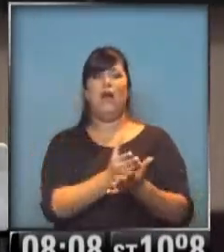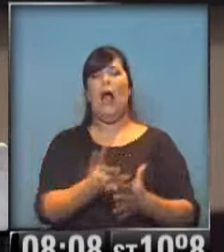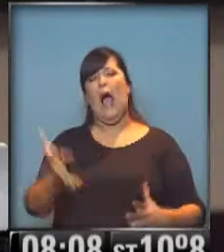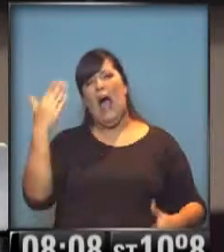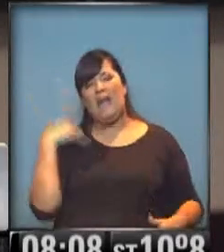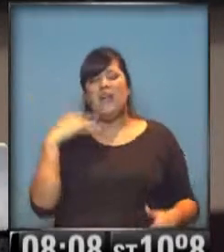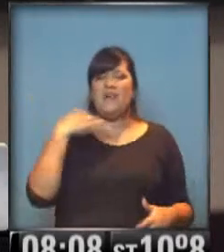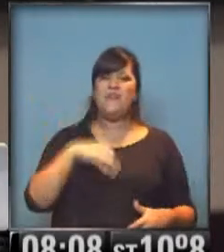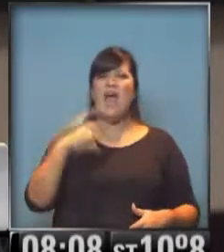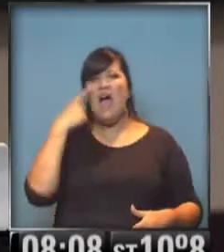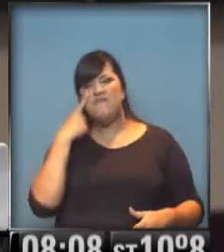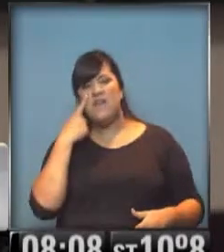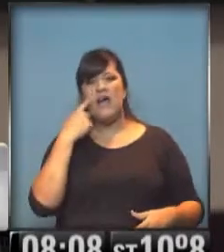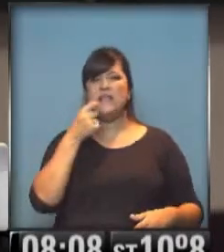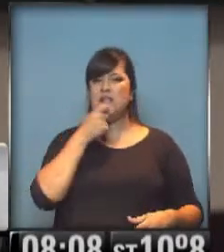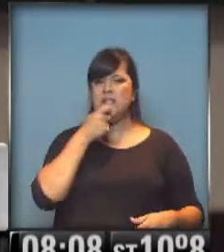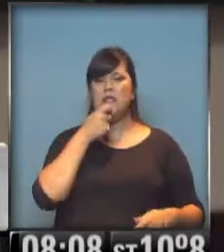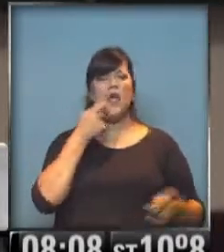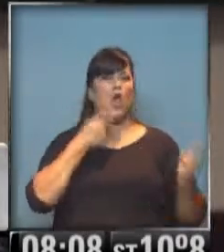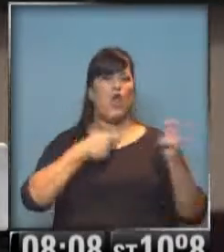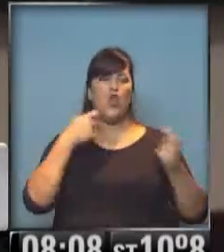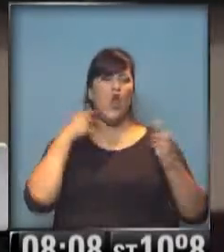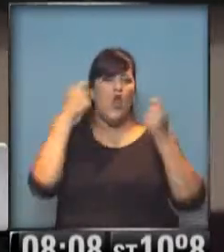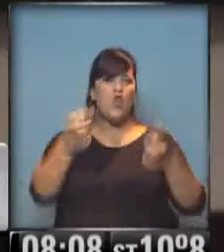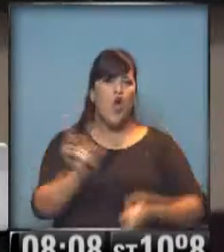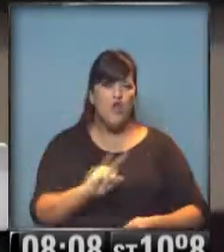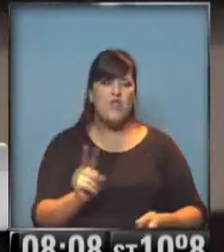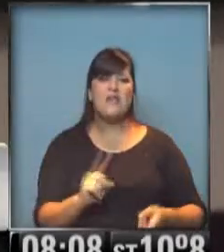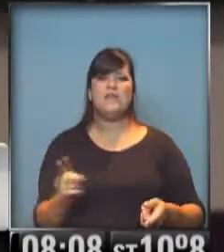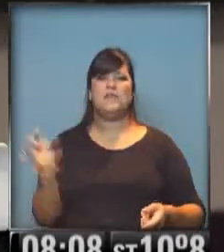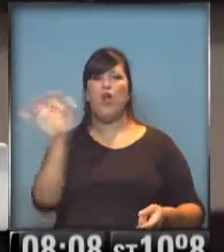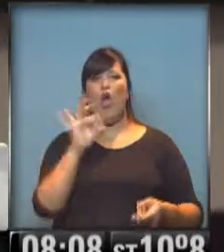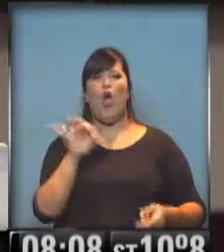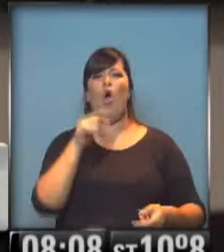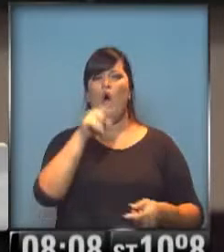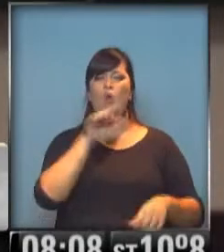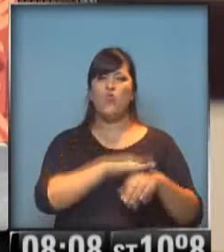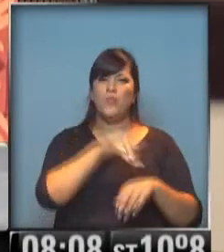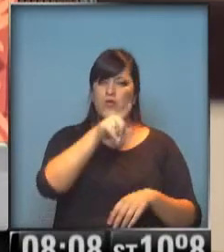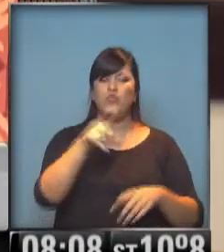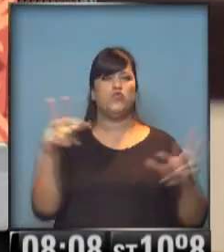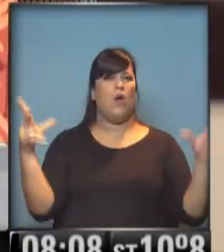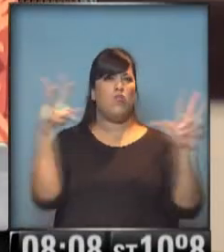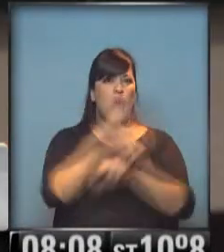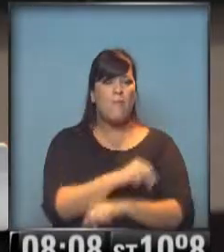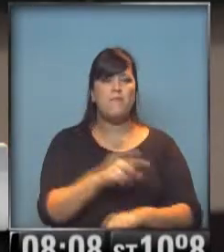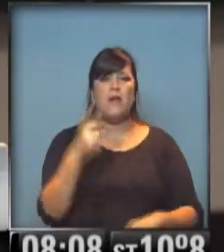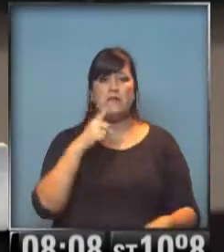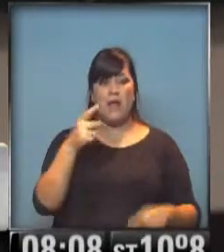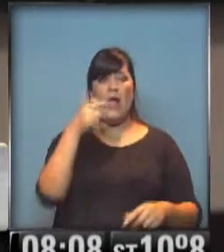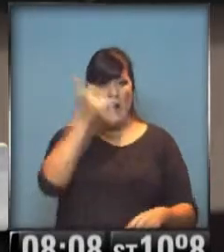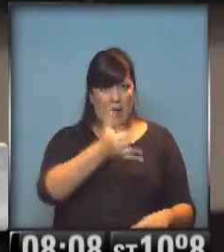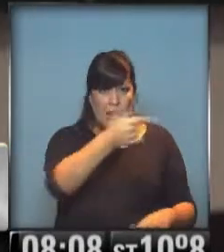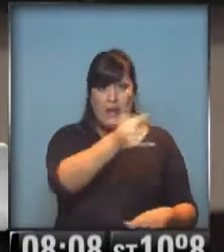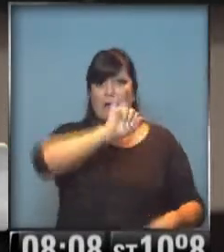si realmente no entregaste la garrafa social si provocaste un desabastecimiento de la garrafa tenés la vende pero no solamente es a